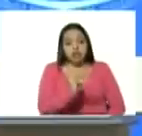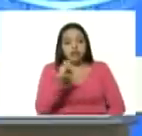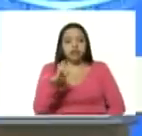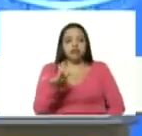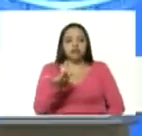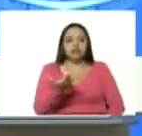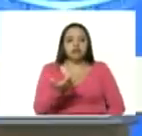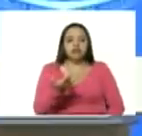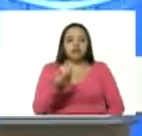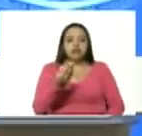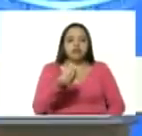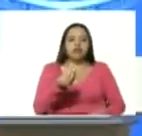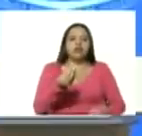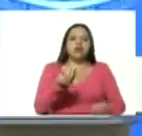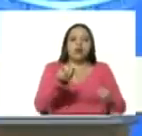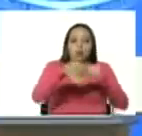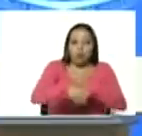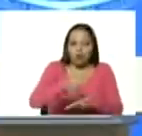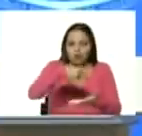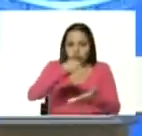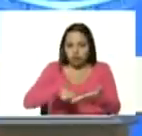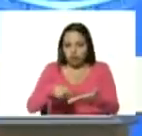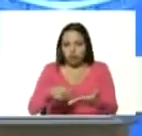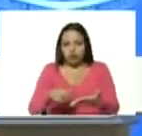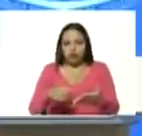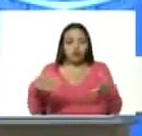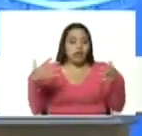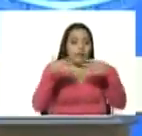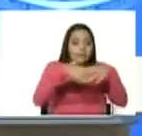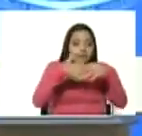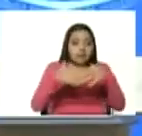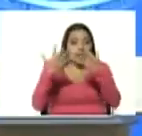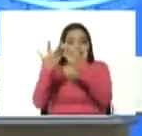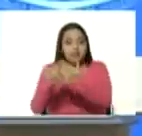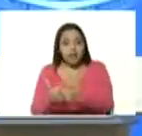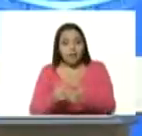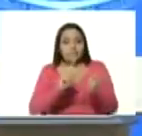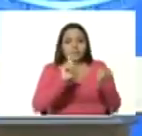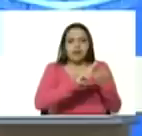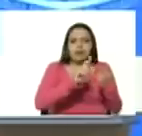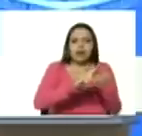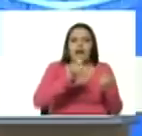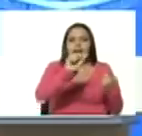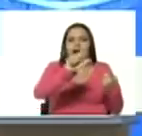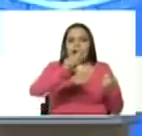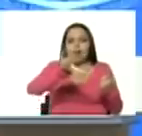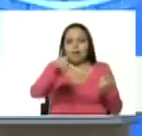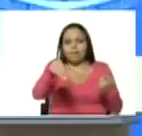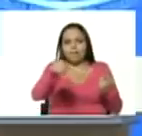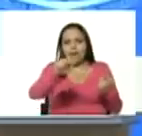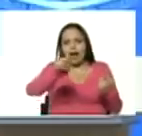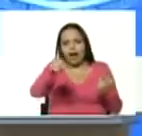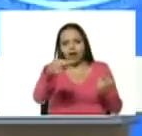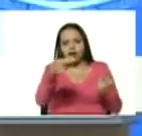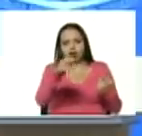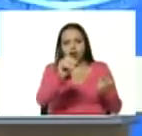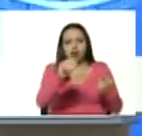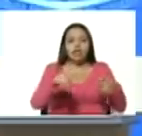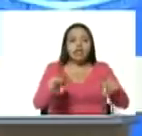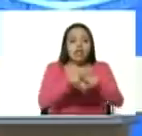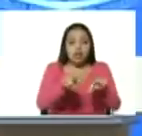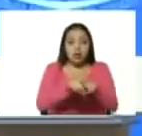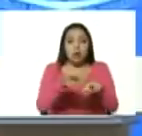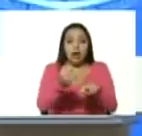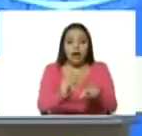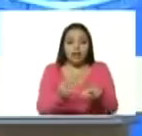empresa de administración. Primero le pidieron el favor a Almagro, pero Almagro, bueno, delincuente como es, resulta que Almagro